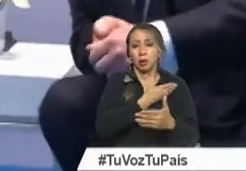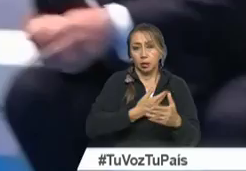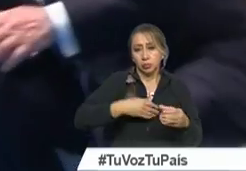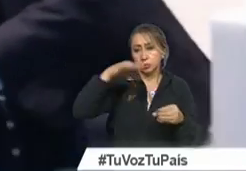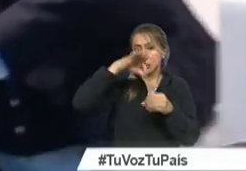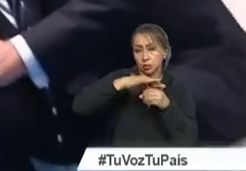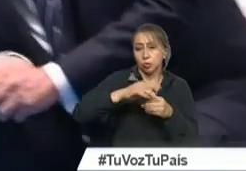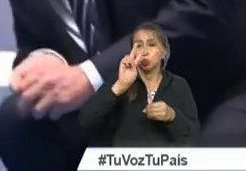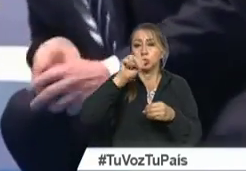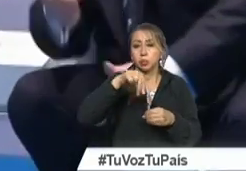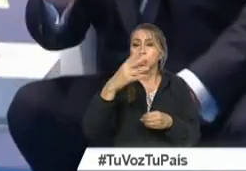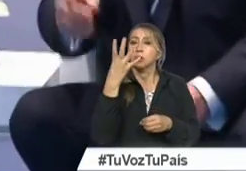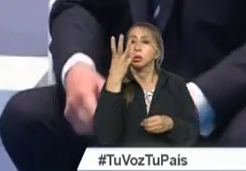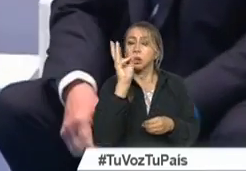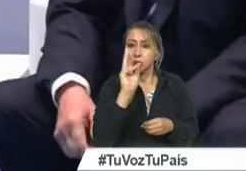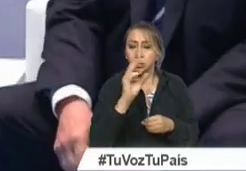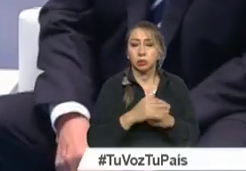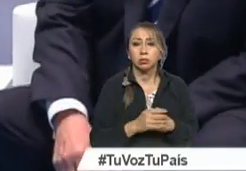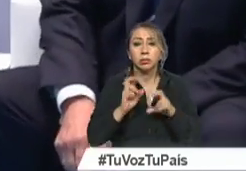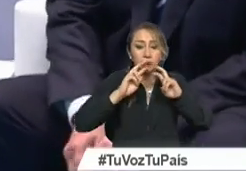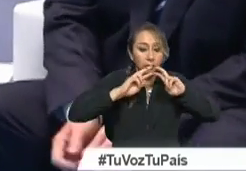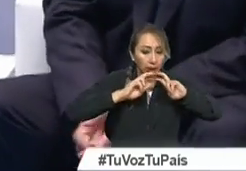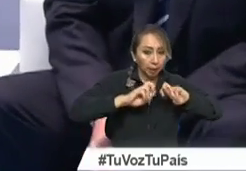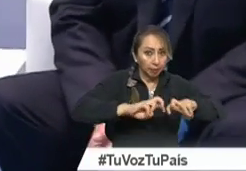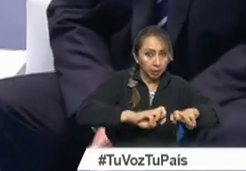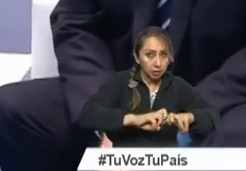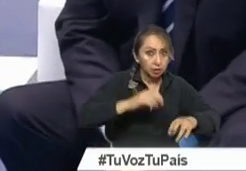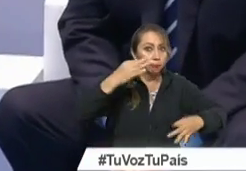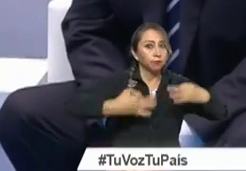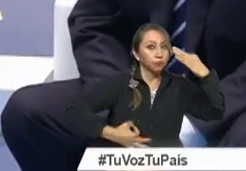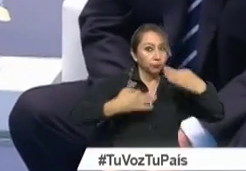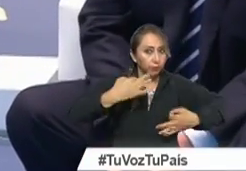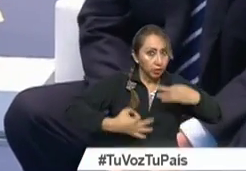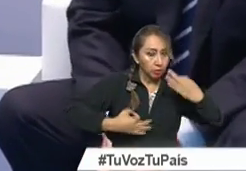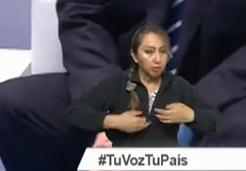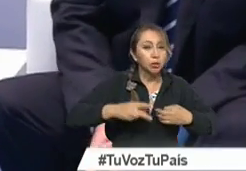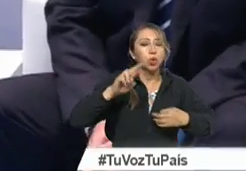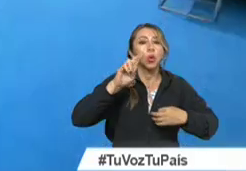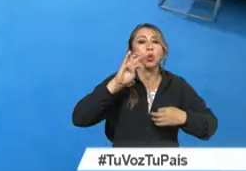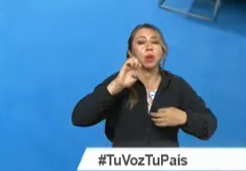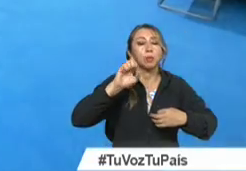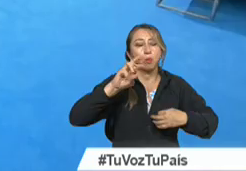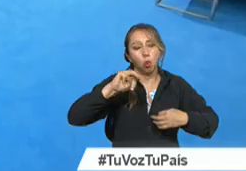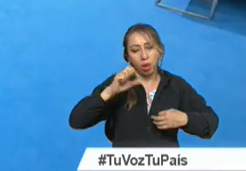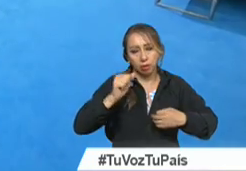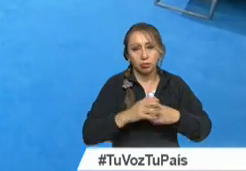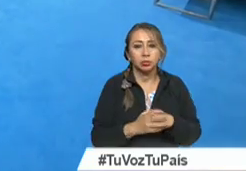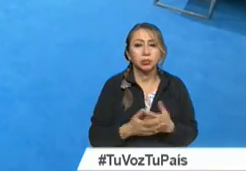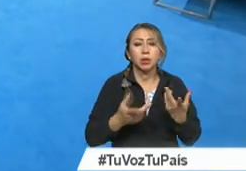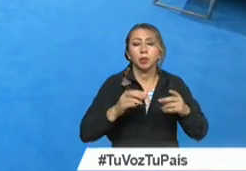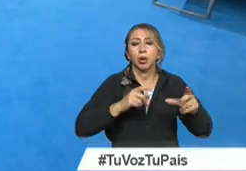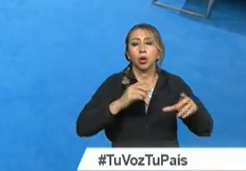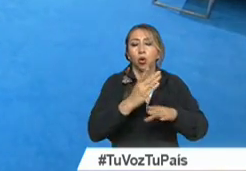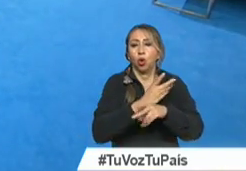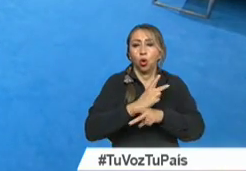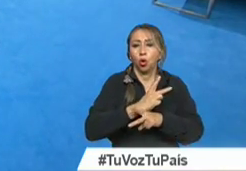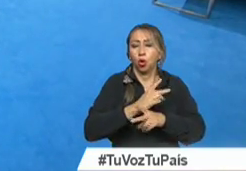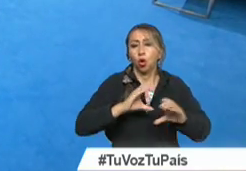de 2016 que está siendo investigada por el fiscal especial roba miller y por el congreso estadounidense